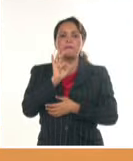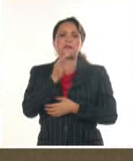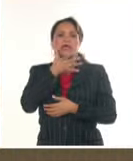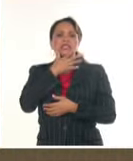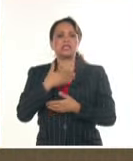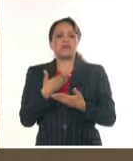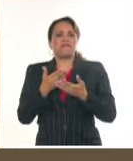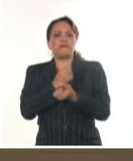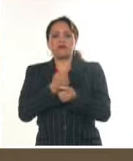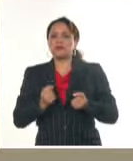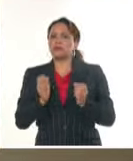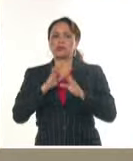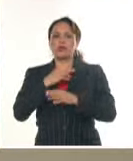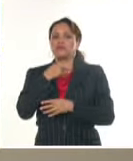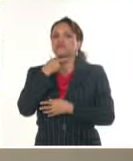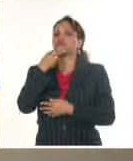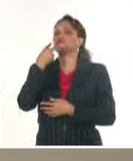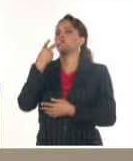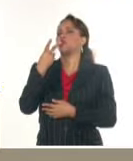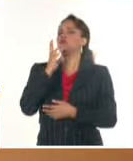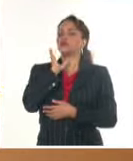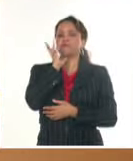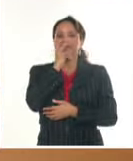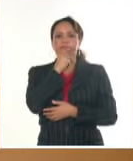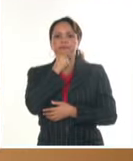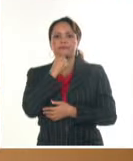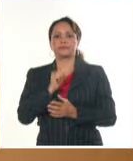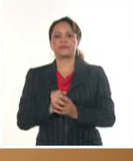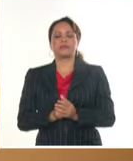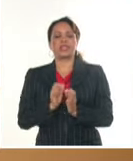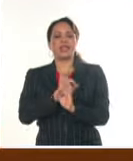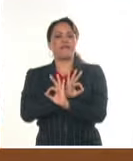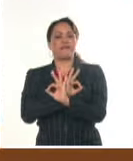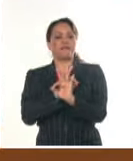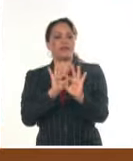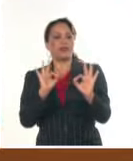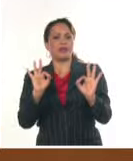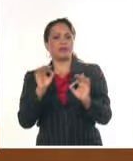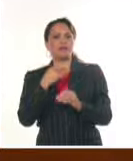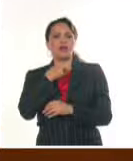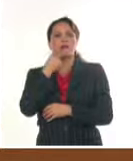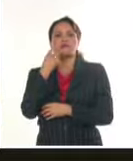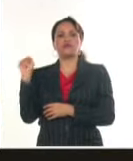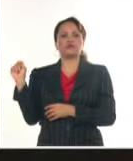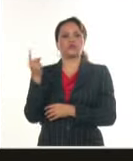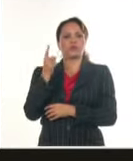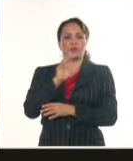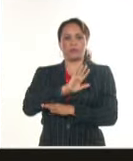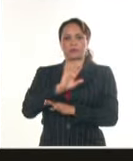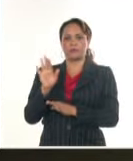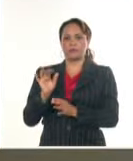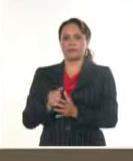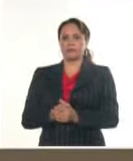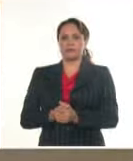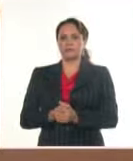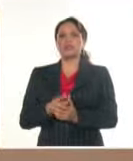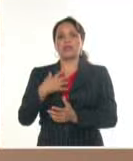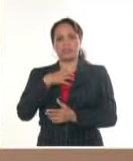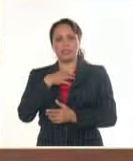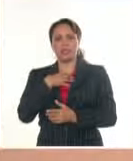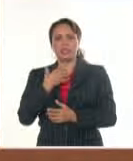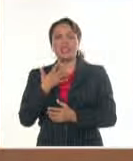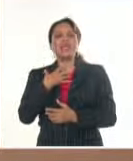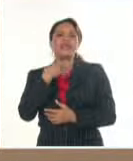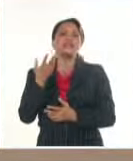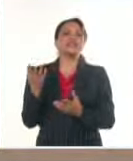esfuerzo. Una gran voz, muy afinada. Es única, tiene una voz única. Algo nuevo había aparecido. Porque tiene talento. Ella traía